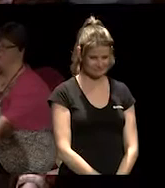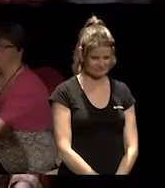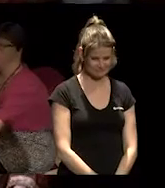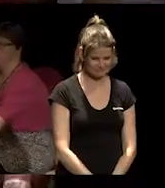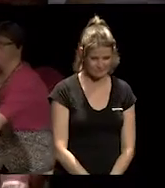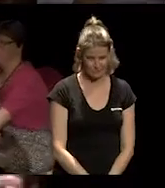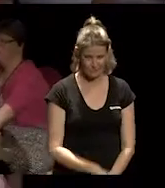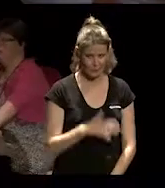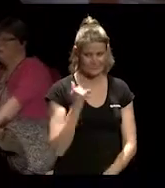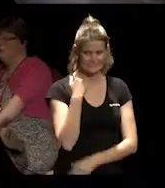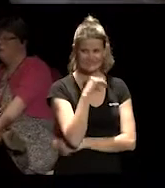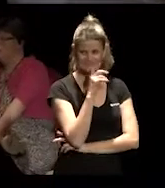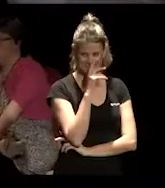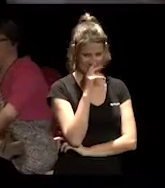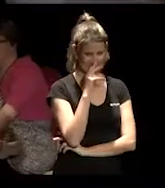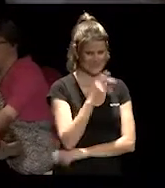Upa.